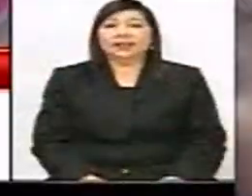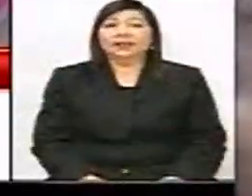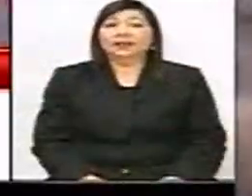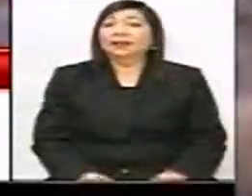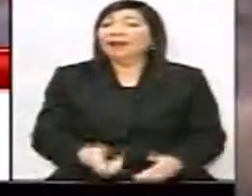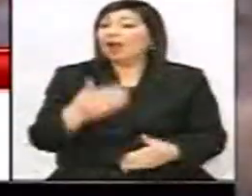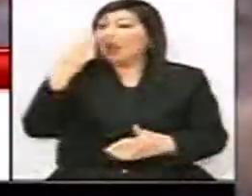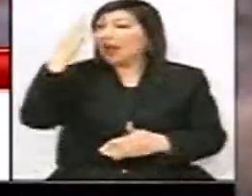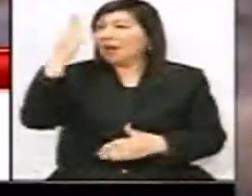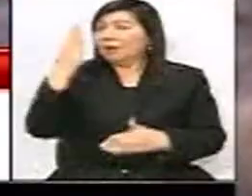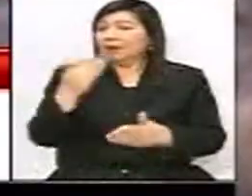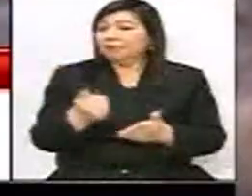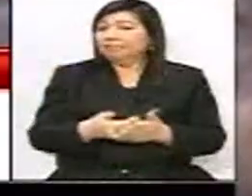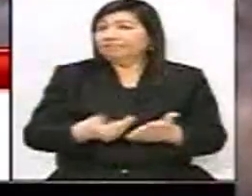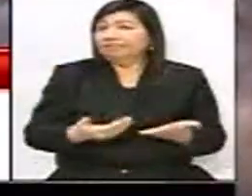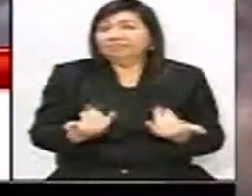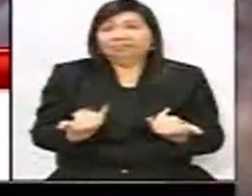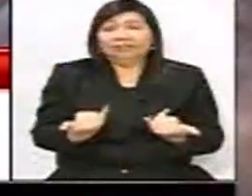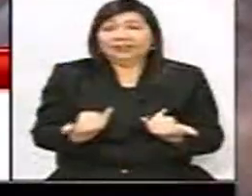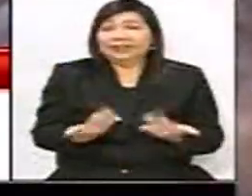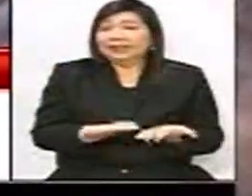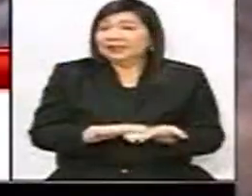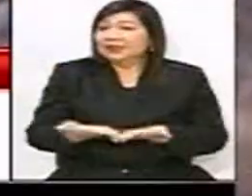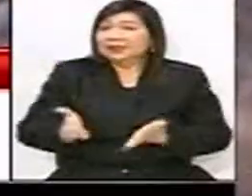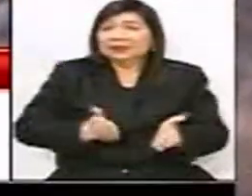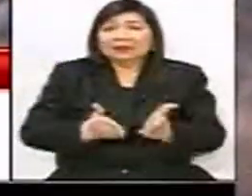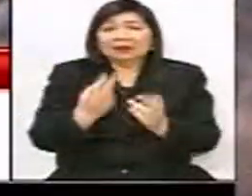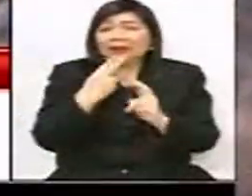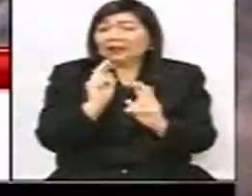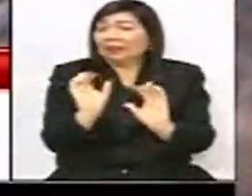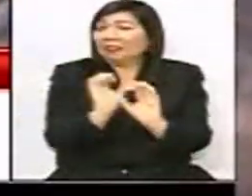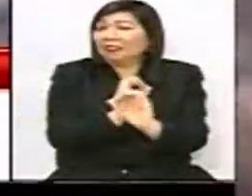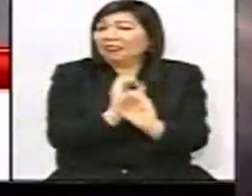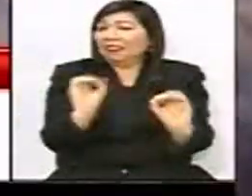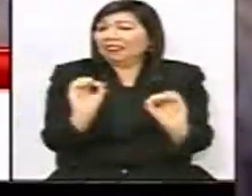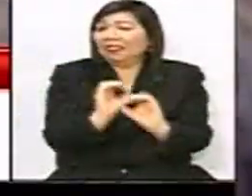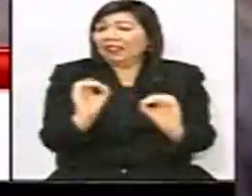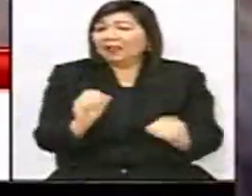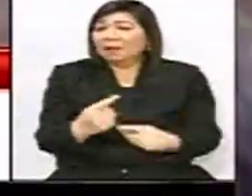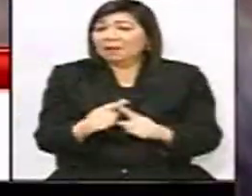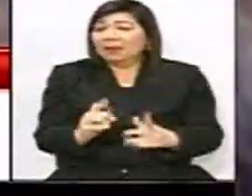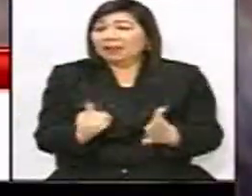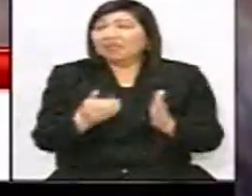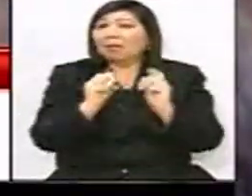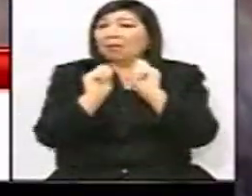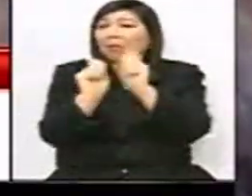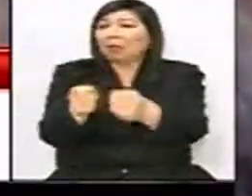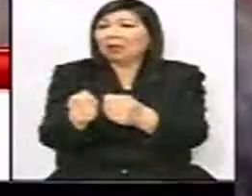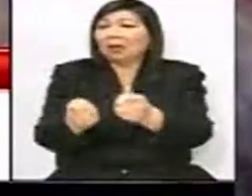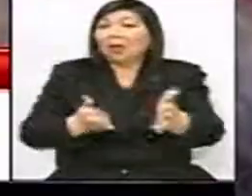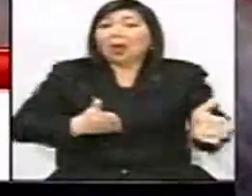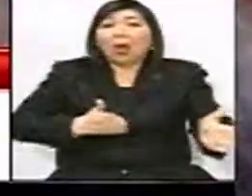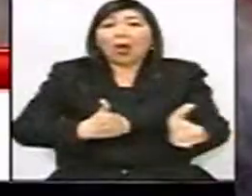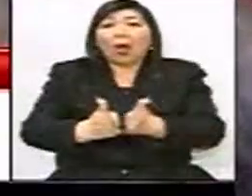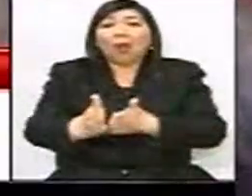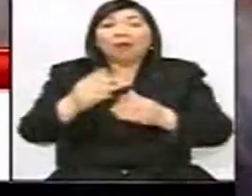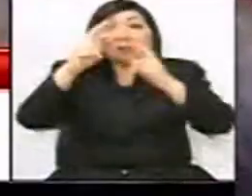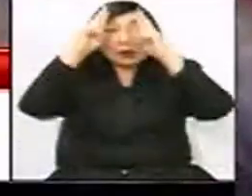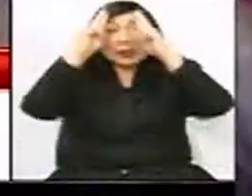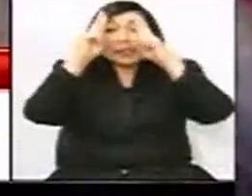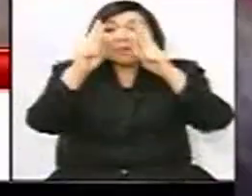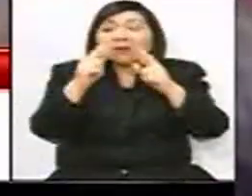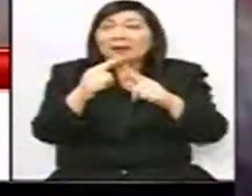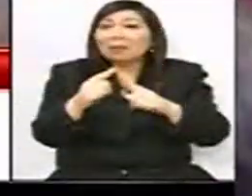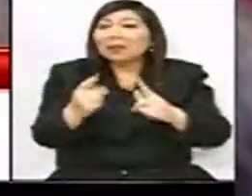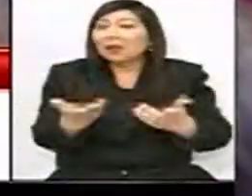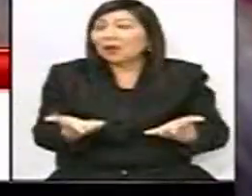Distinguido aprista, Ramiro Pralé. Él de autopista no sabía nada y de construcción tampoco. Pero le dan una autopista de homenaje. Y